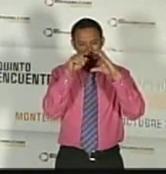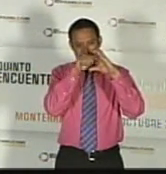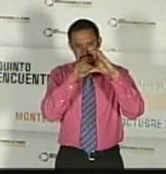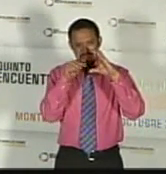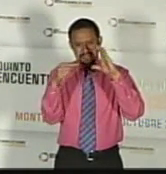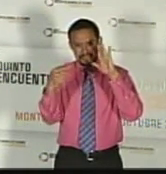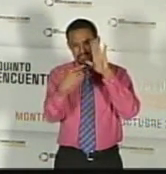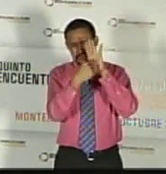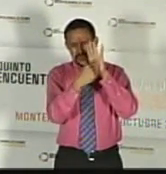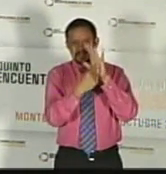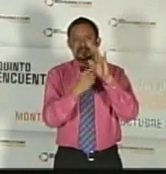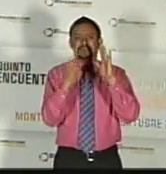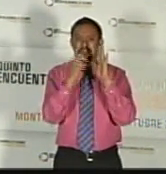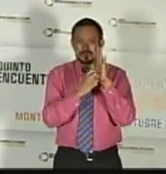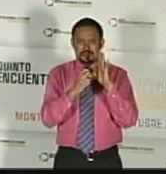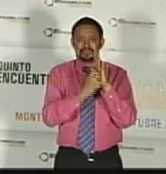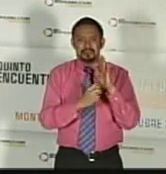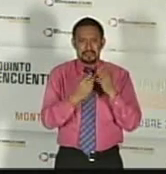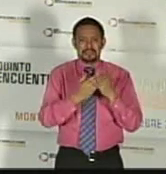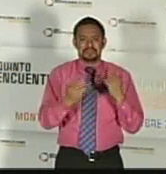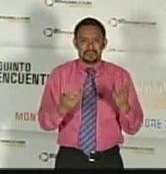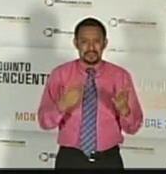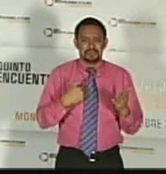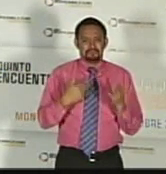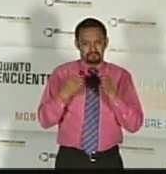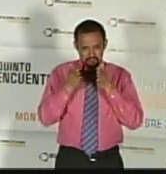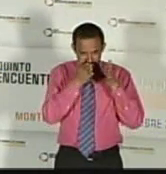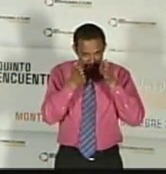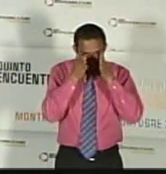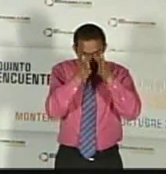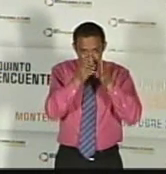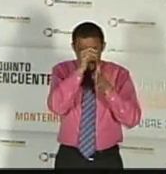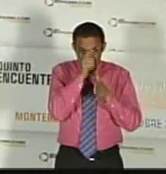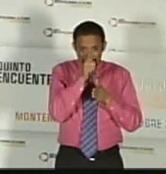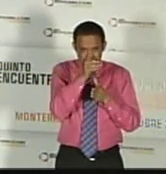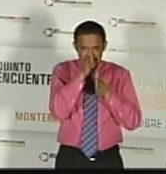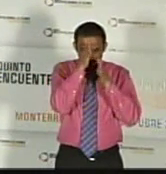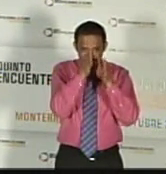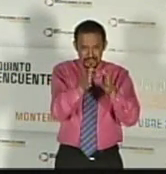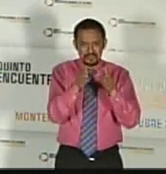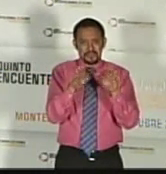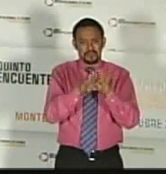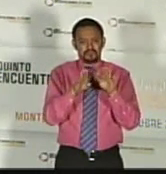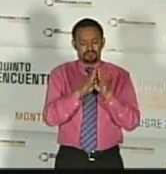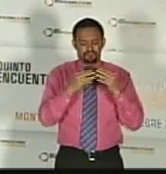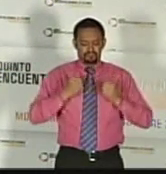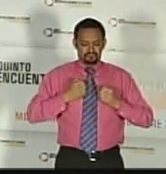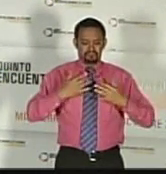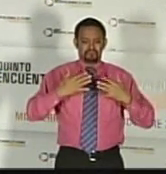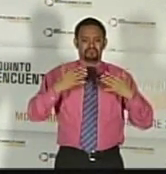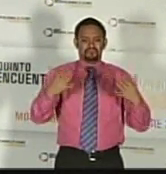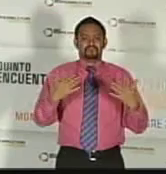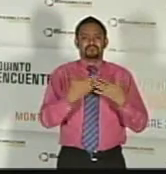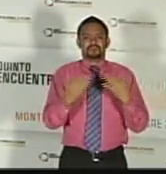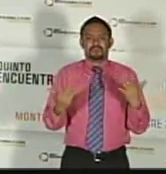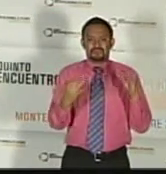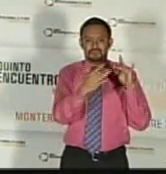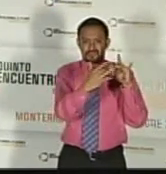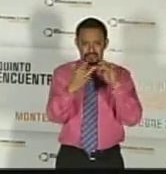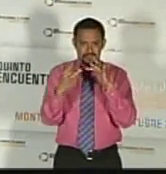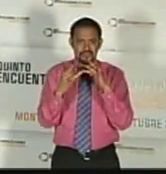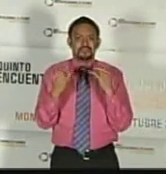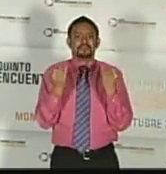practicando nuestra propia ruta espiritual, nuestra propia resonancia, y nos sintonizamos con